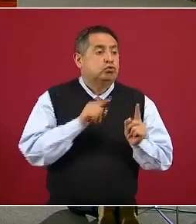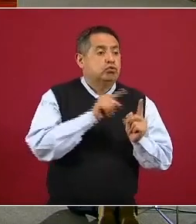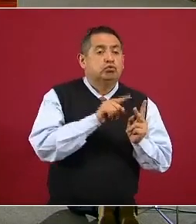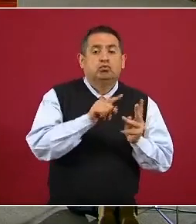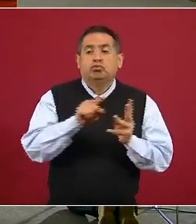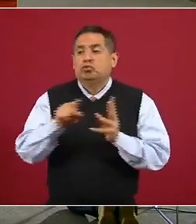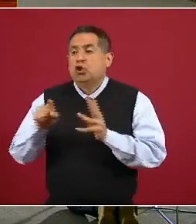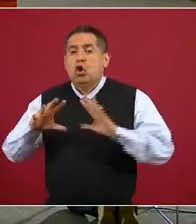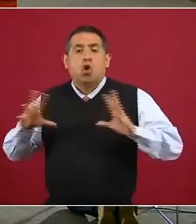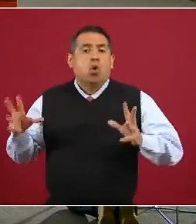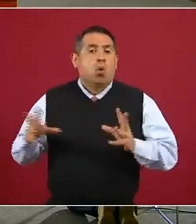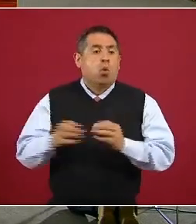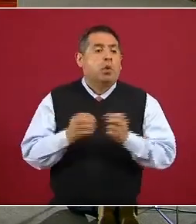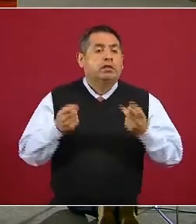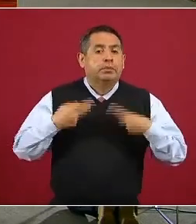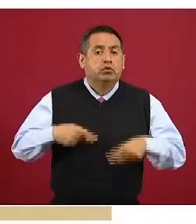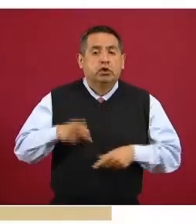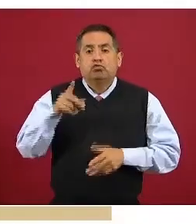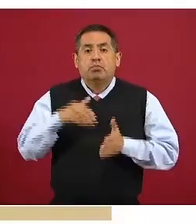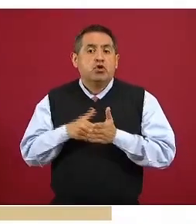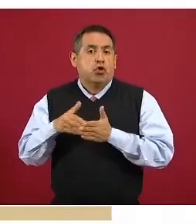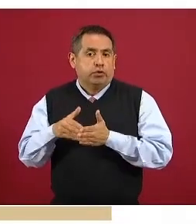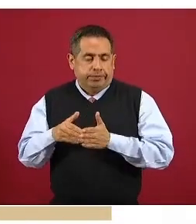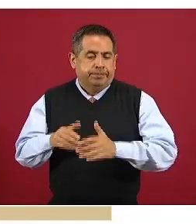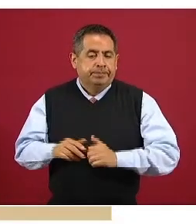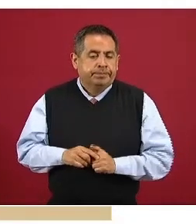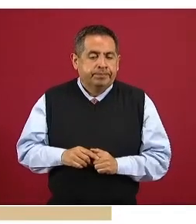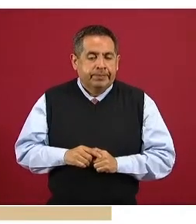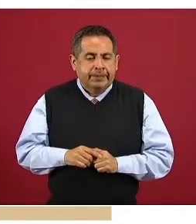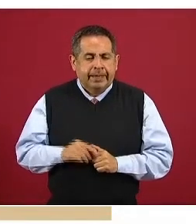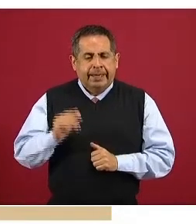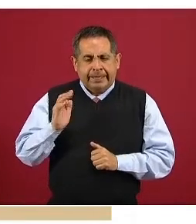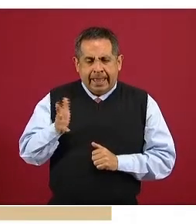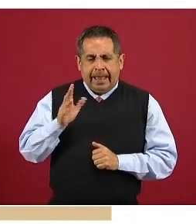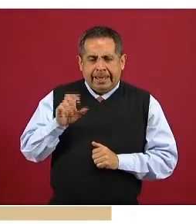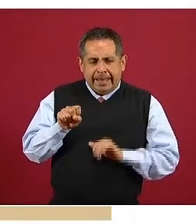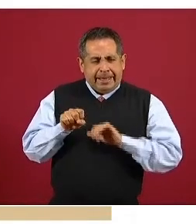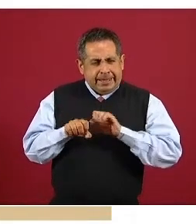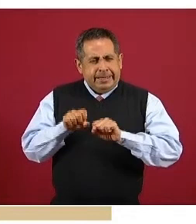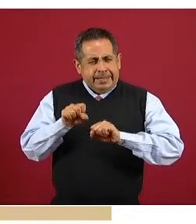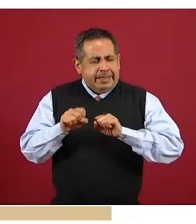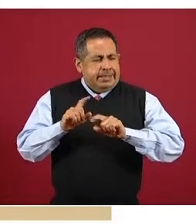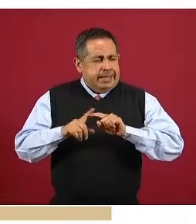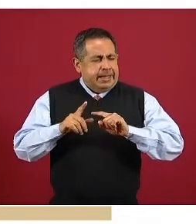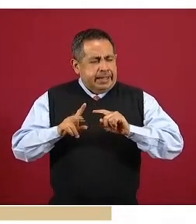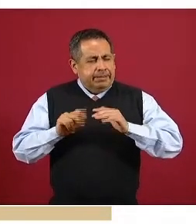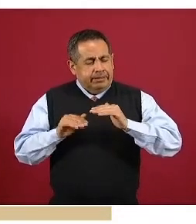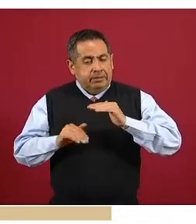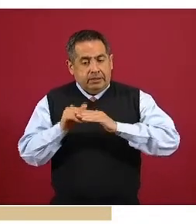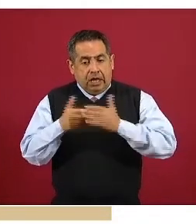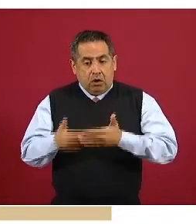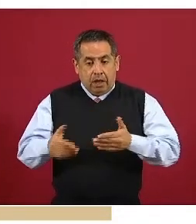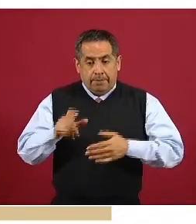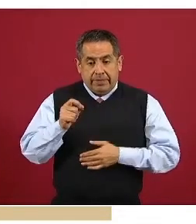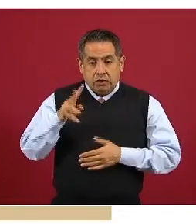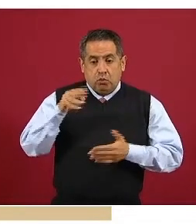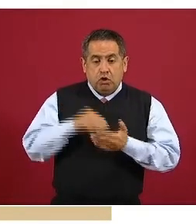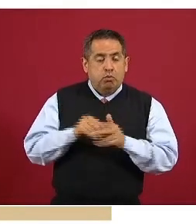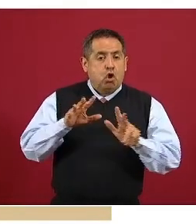estamos cada vez más cerca, hemos ido dando este seguimiento. Hoy hay